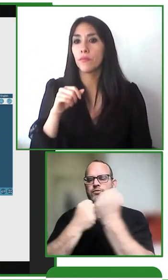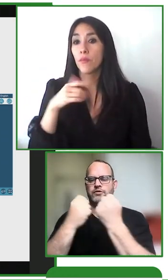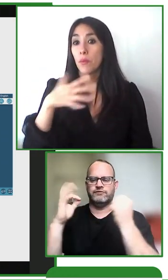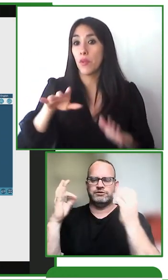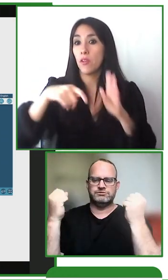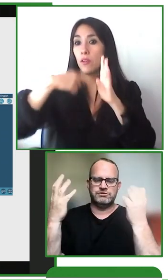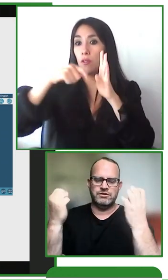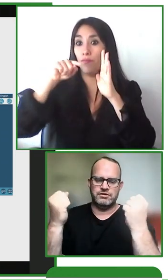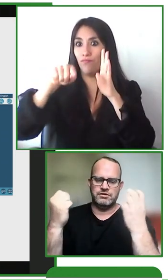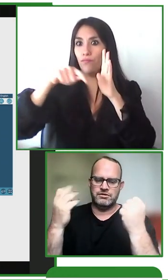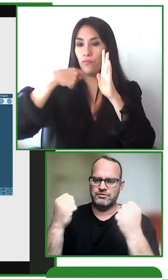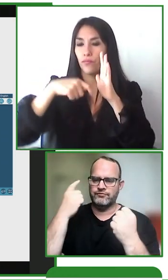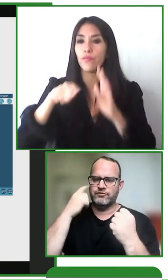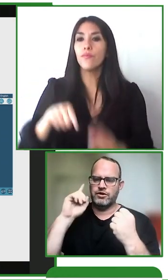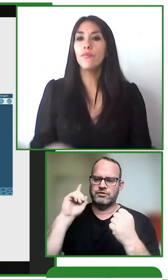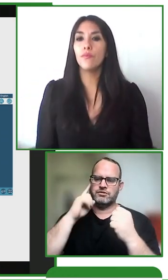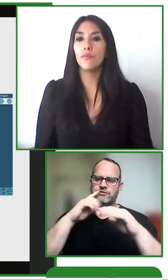distribuir